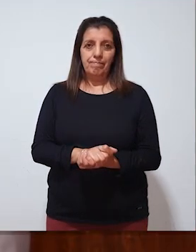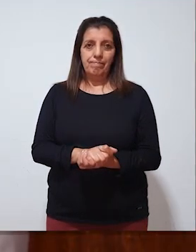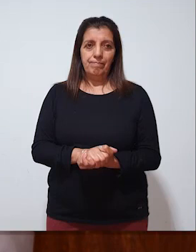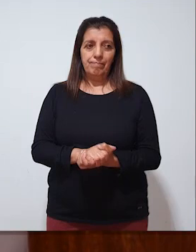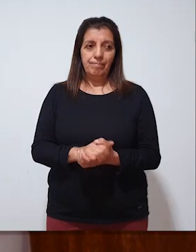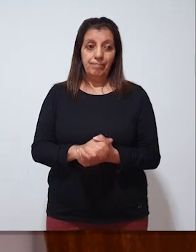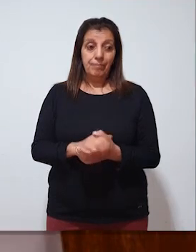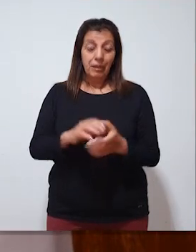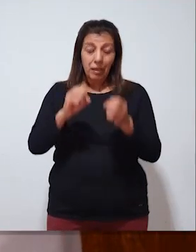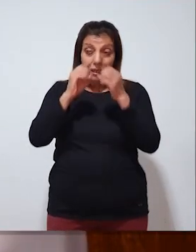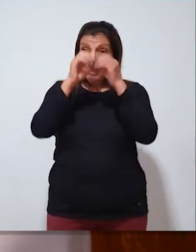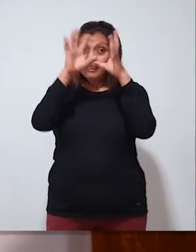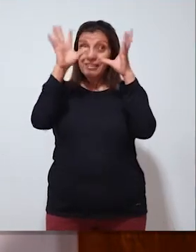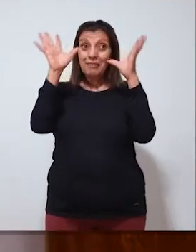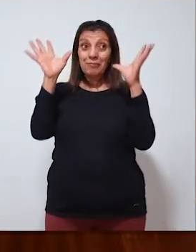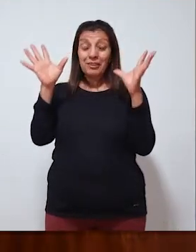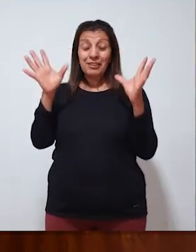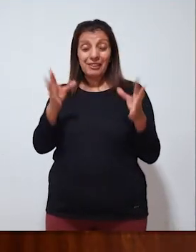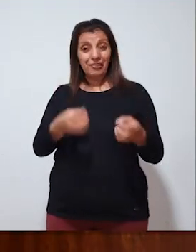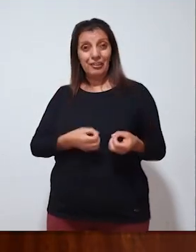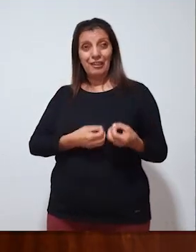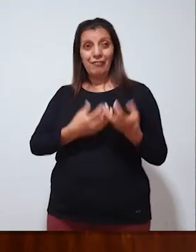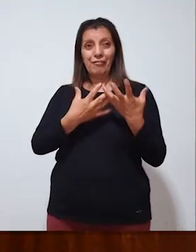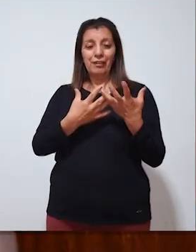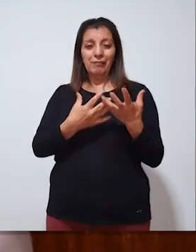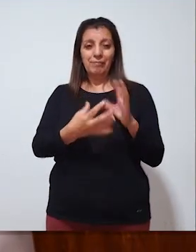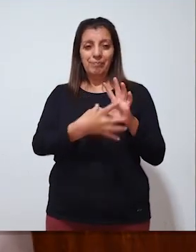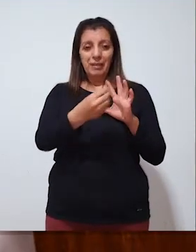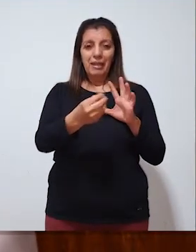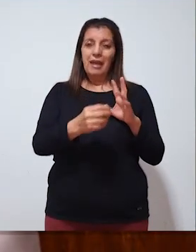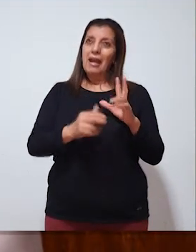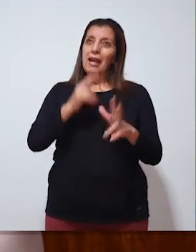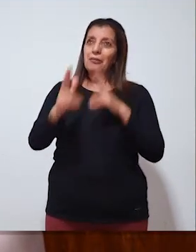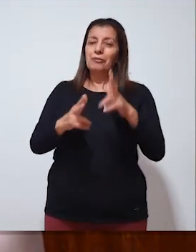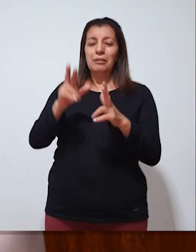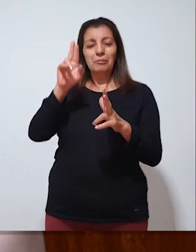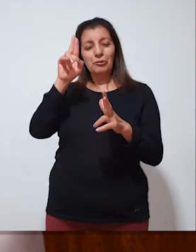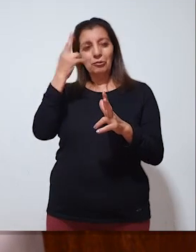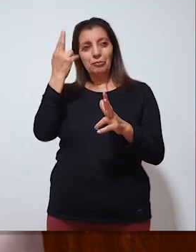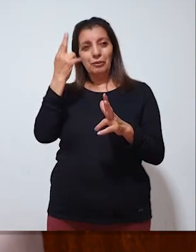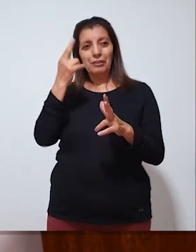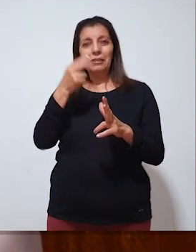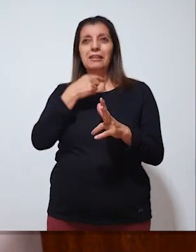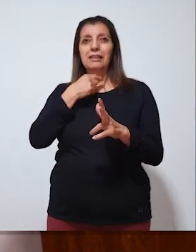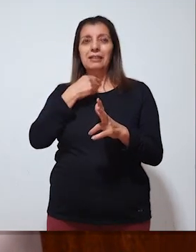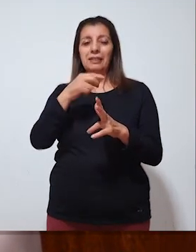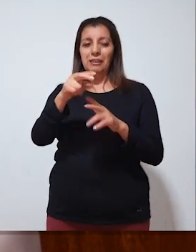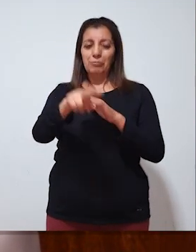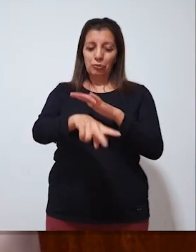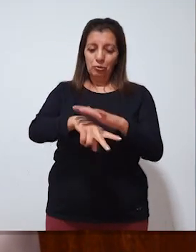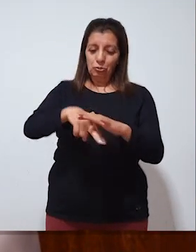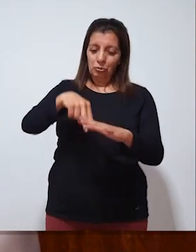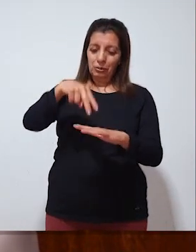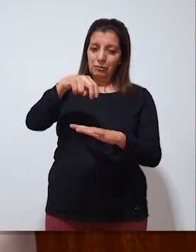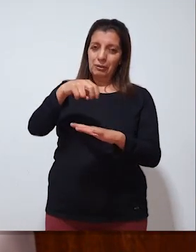Este es el misterio de la fe. Anunciamos tu muerte, proclamamos tu resurrección. Ven, Señor.